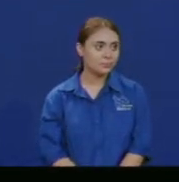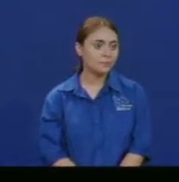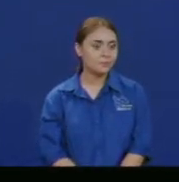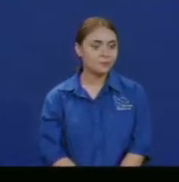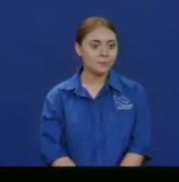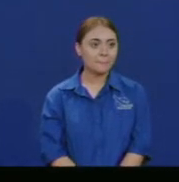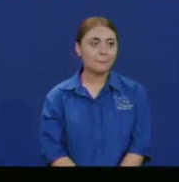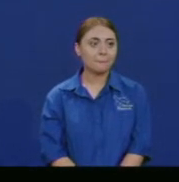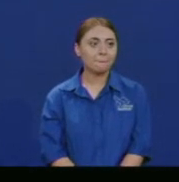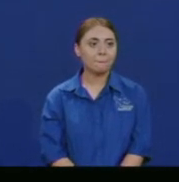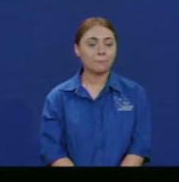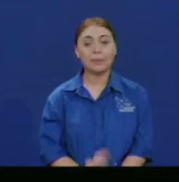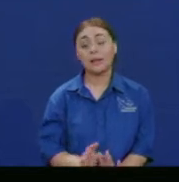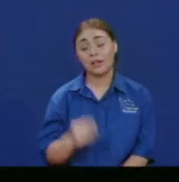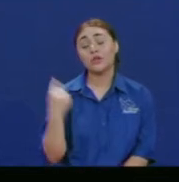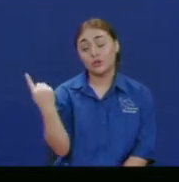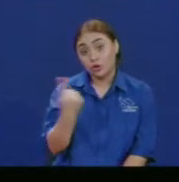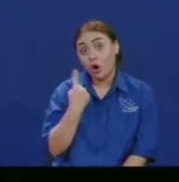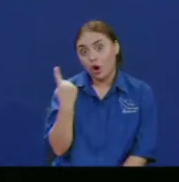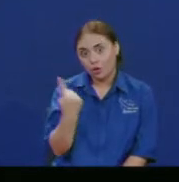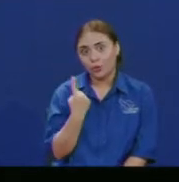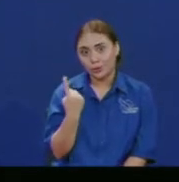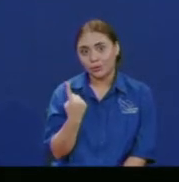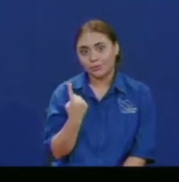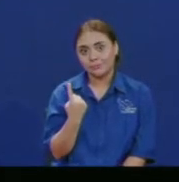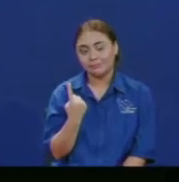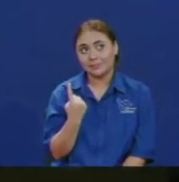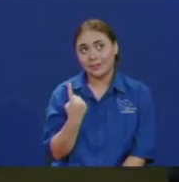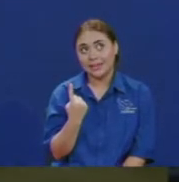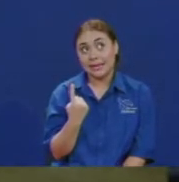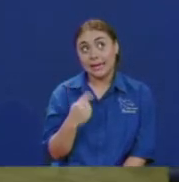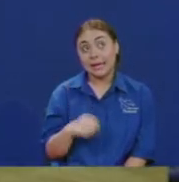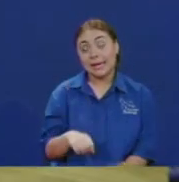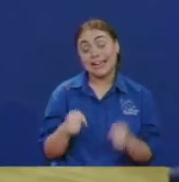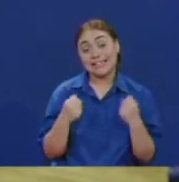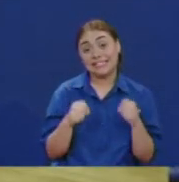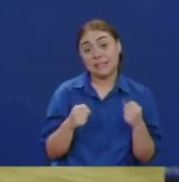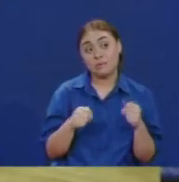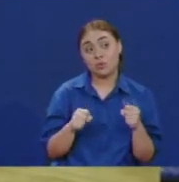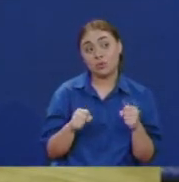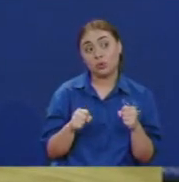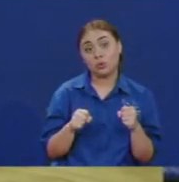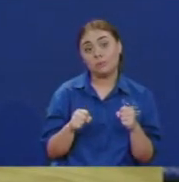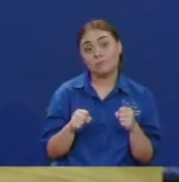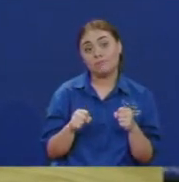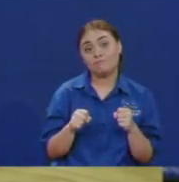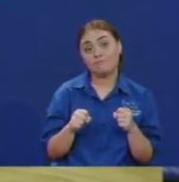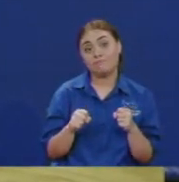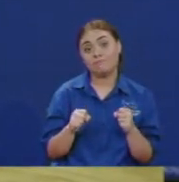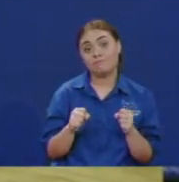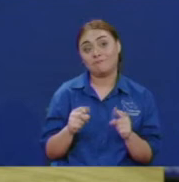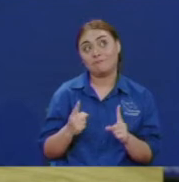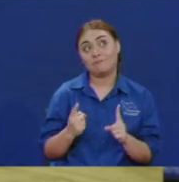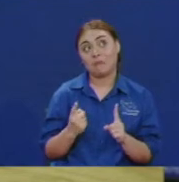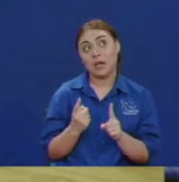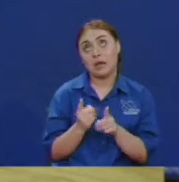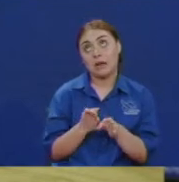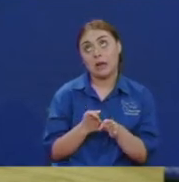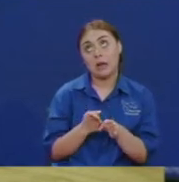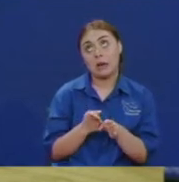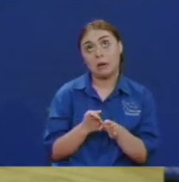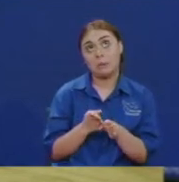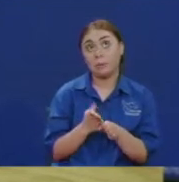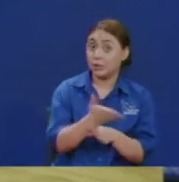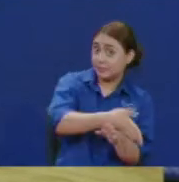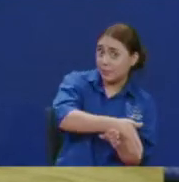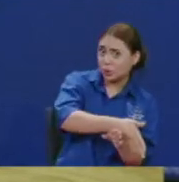Vamos a ver, todos cometemos muchas faltas. Todos, sí. Vamos a ver, todos nosotros fallamos con frecuencia, dice la Serafina Osejo.